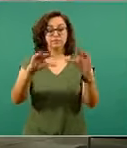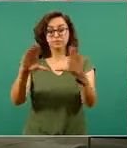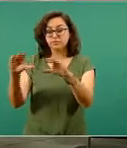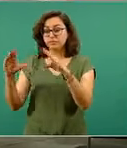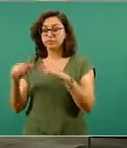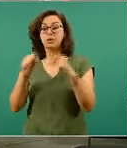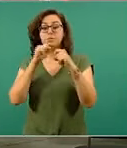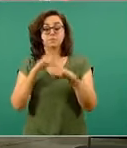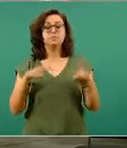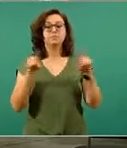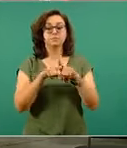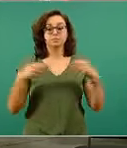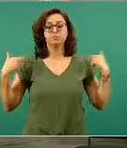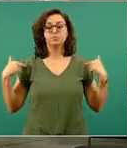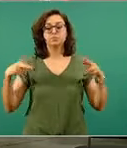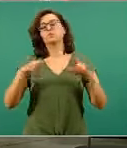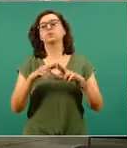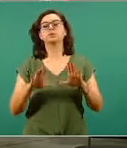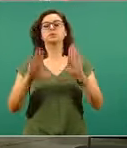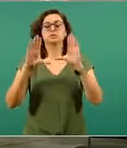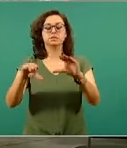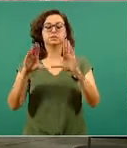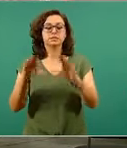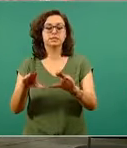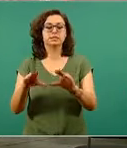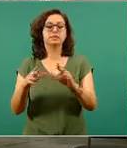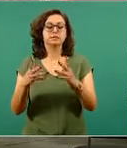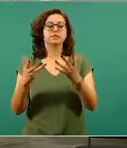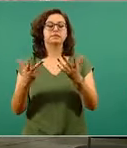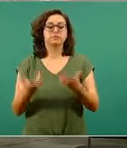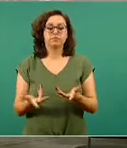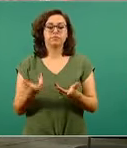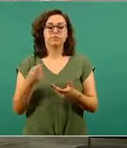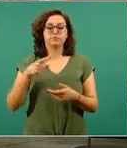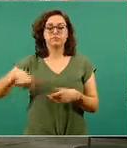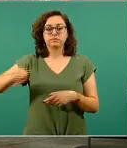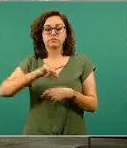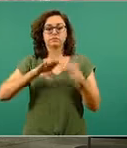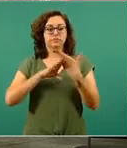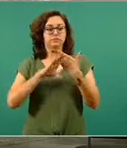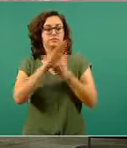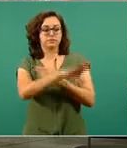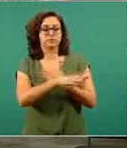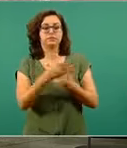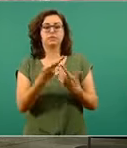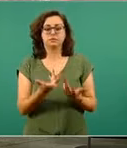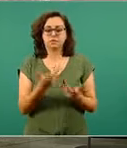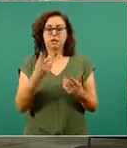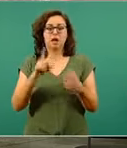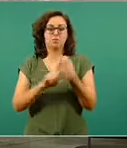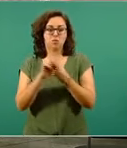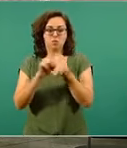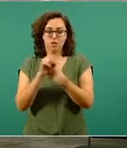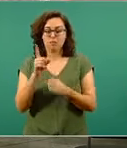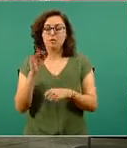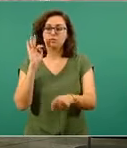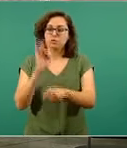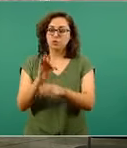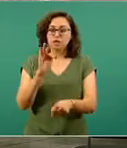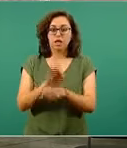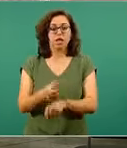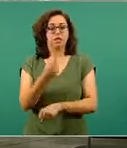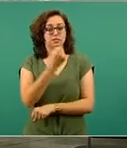también capacitados a través de el área de prevención y de promoción a la salud y la Dirección General de Protección contra